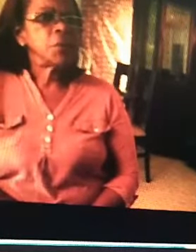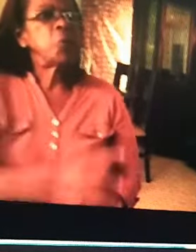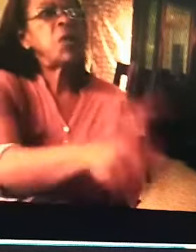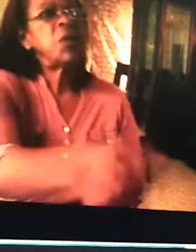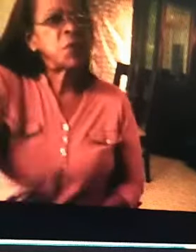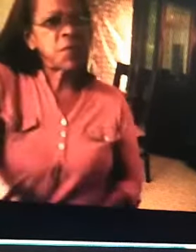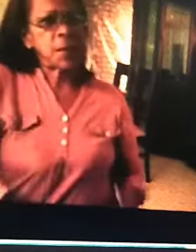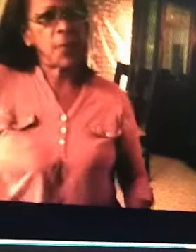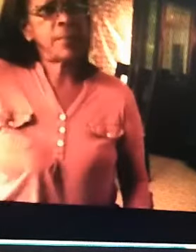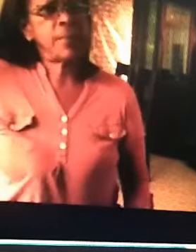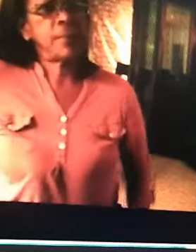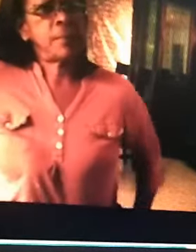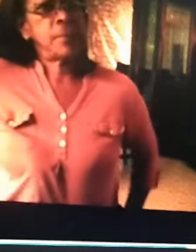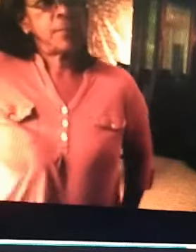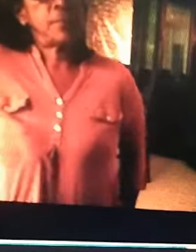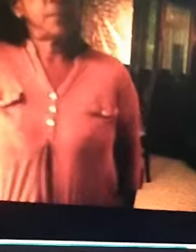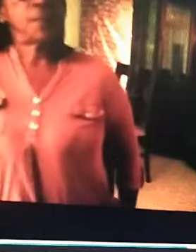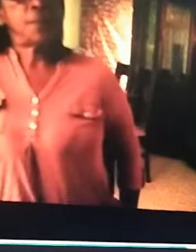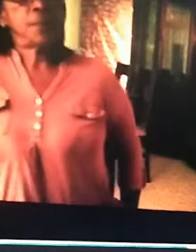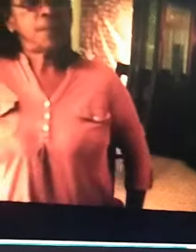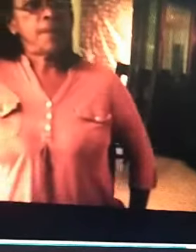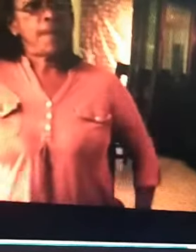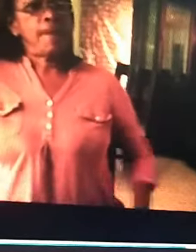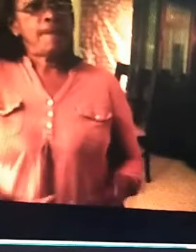impactada y todavía no lo aceptaba.